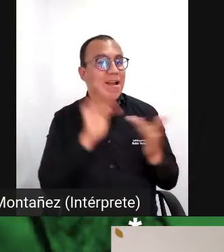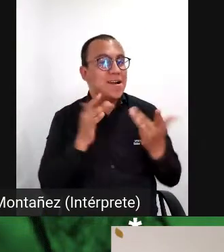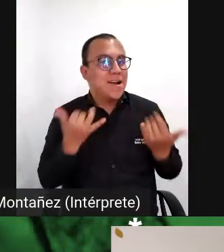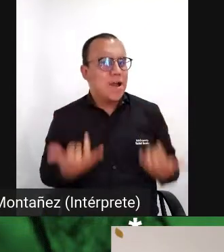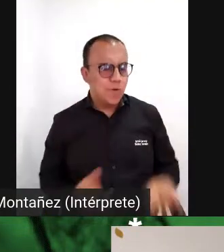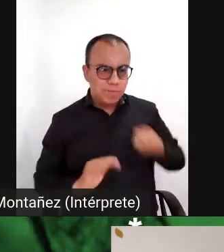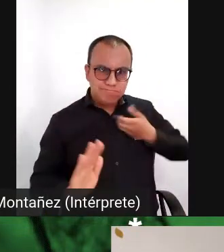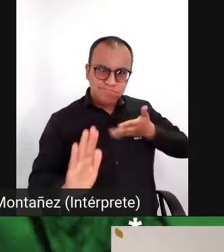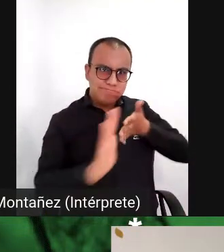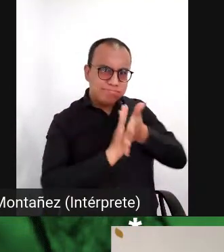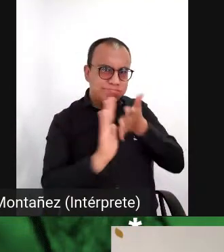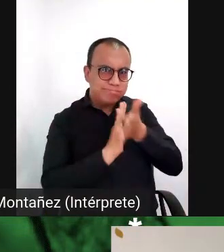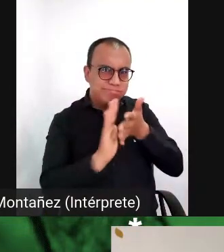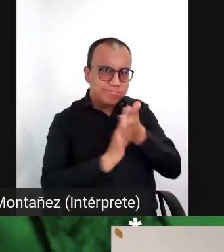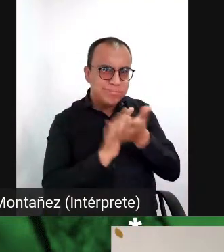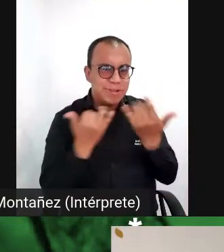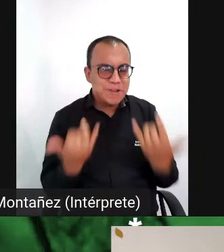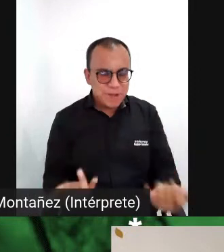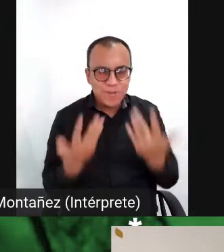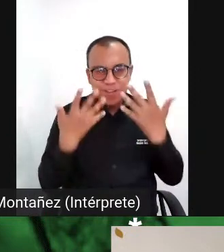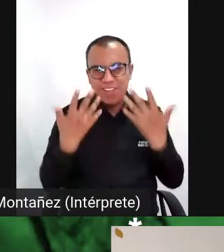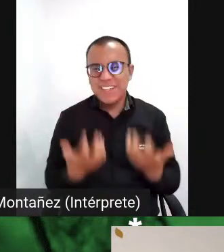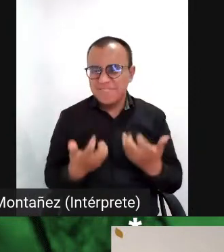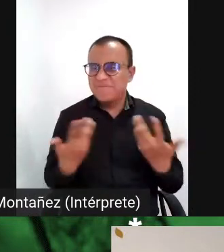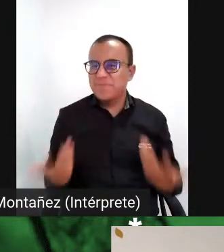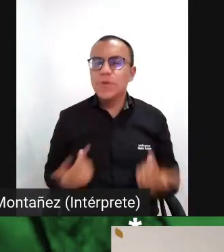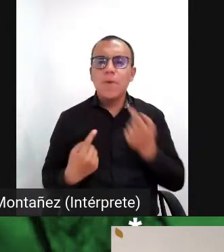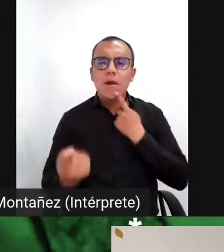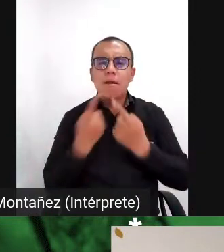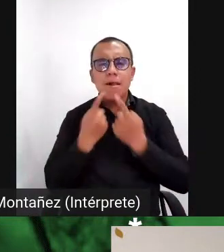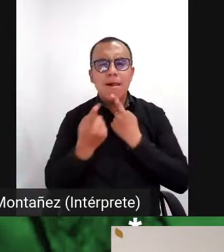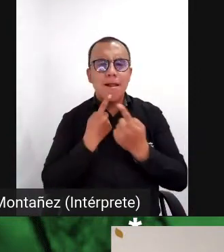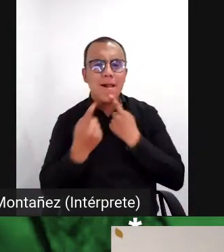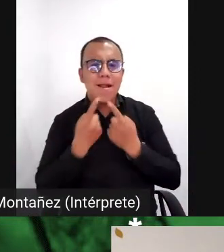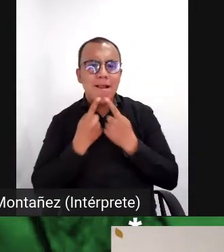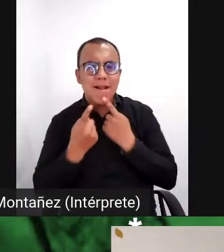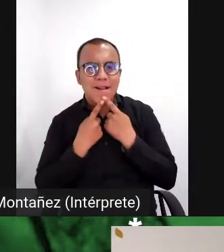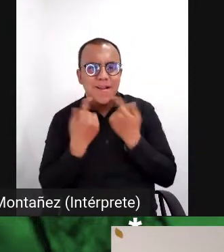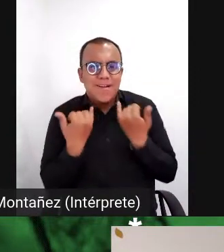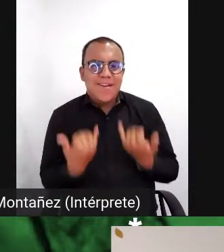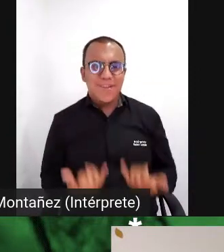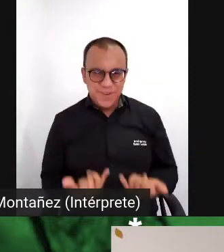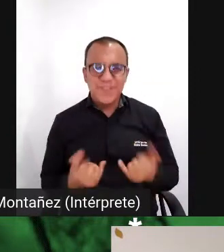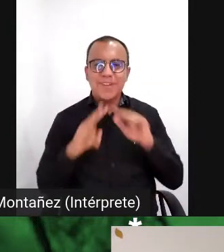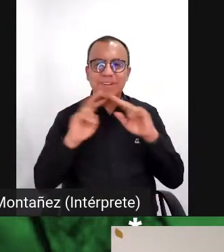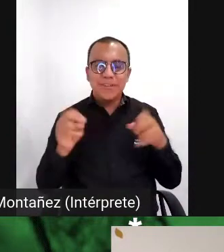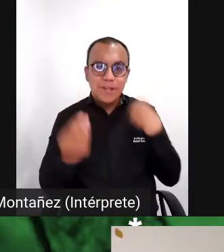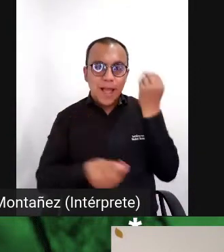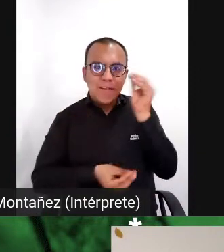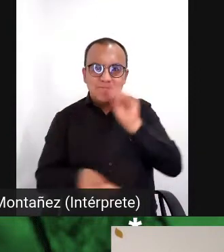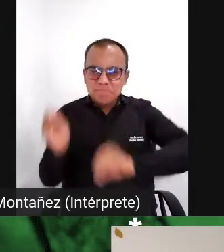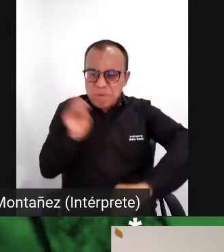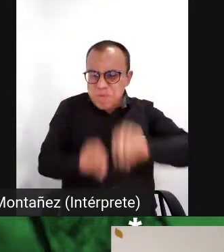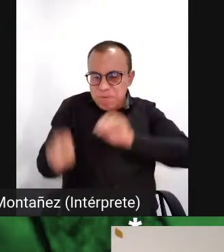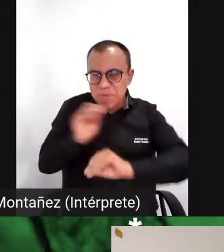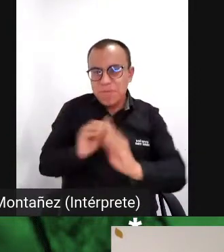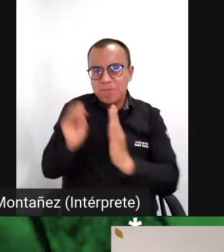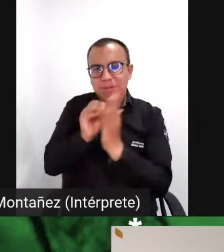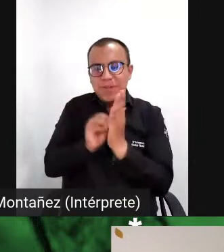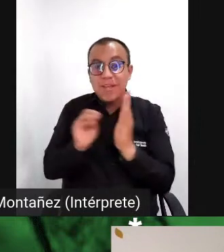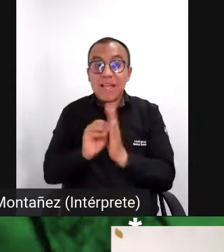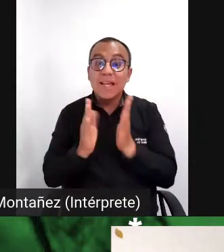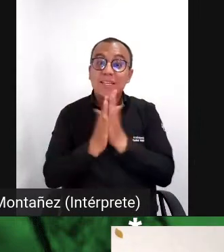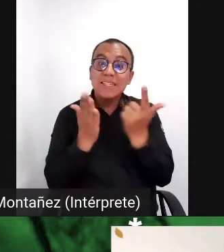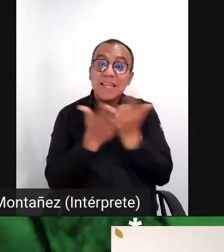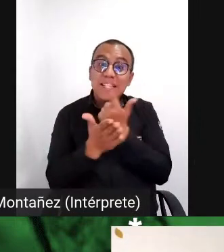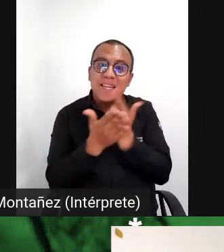relato, ahora sí quisiéramos como hablar un poco de lo que ya es la creación literaria de Vecinos Inesperados, ¿no, Juan